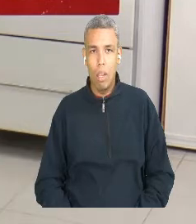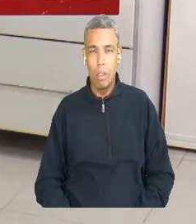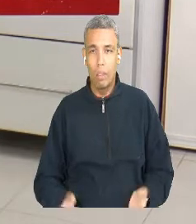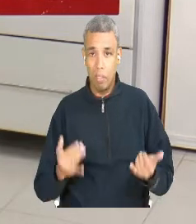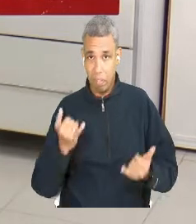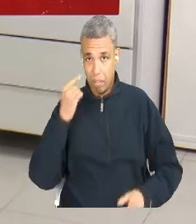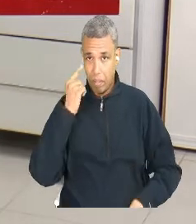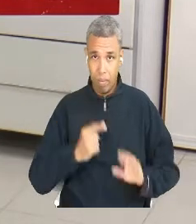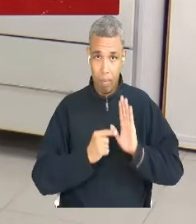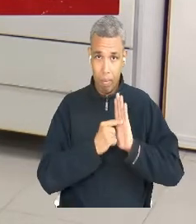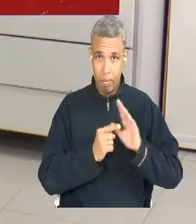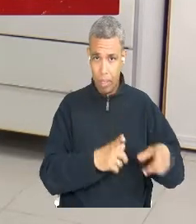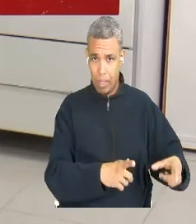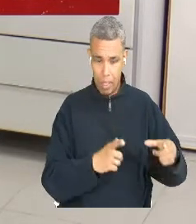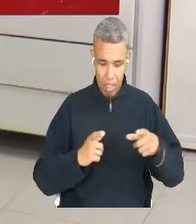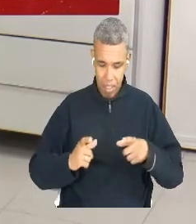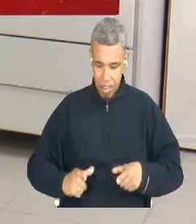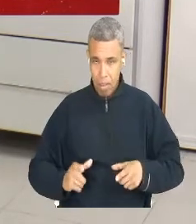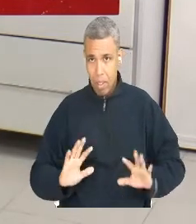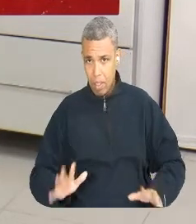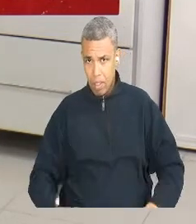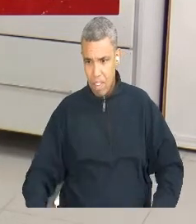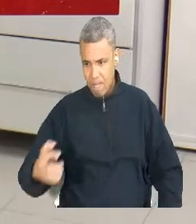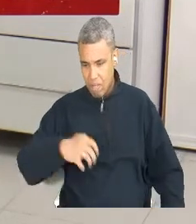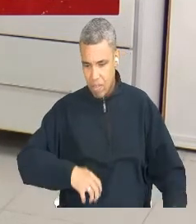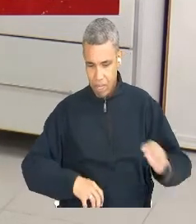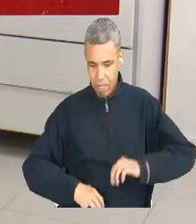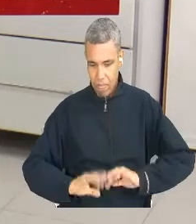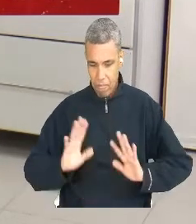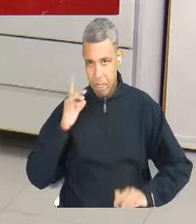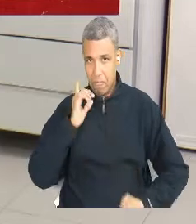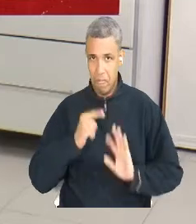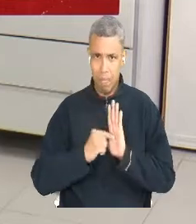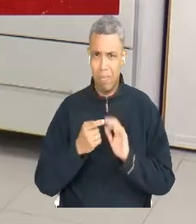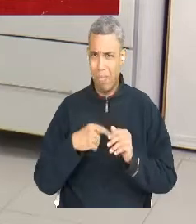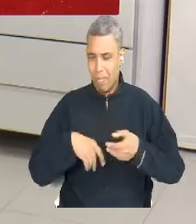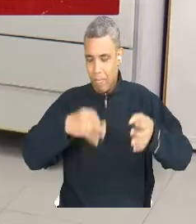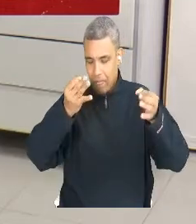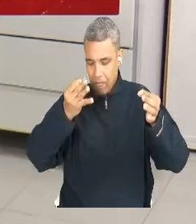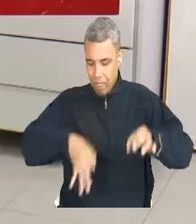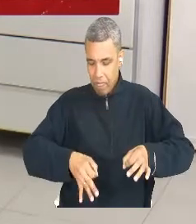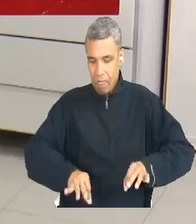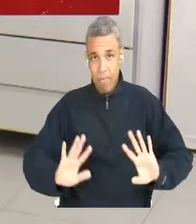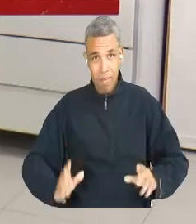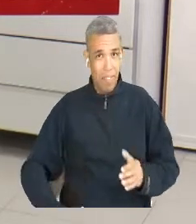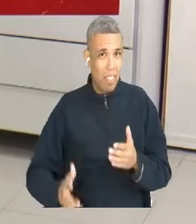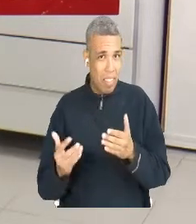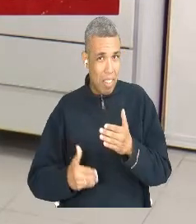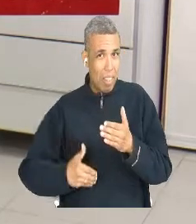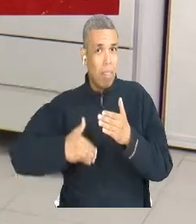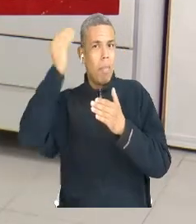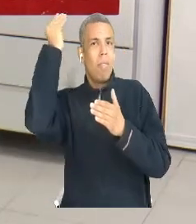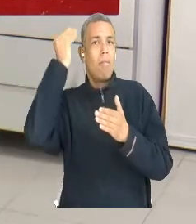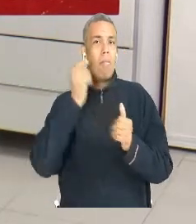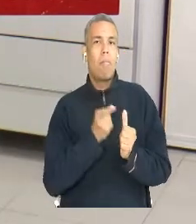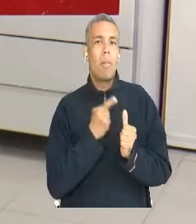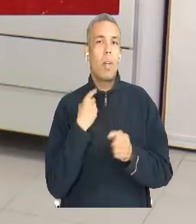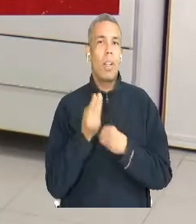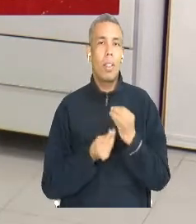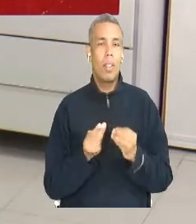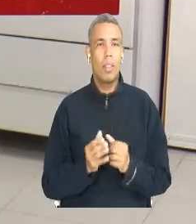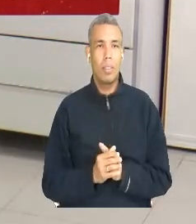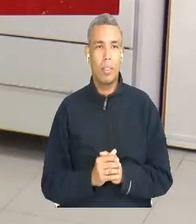estemos emplatando, montamos el helado y decoramos. Ok, perfecto. Es algo muy sencillo. Manos a la obra. ¿Y qué es lo primero que tenemos? A ver, vamos a hacer la masita de